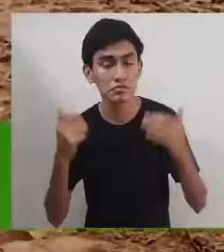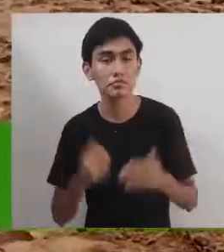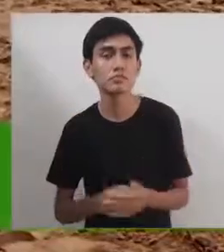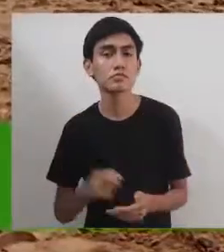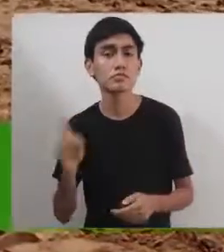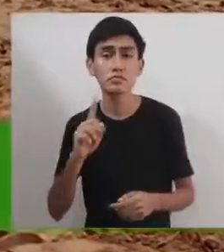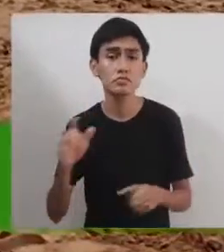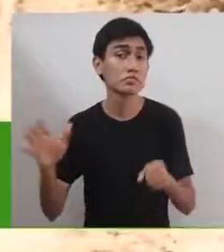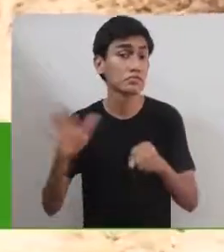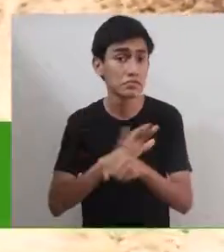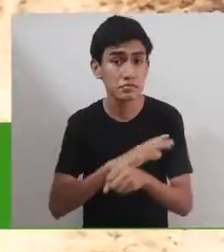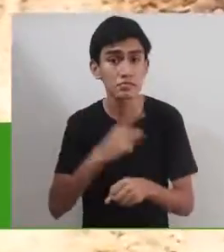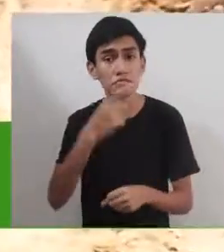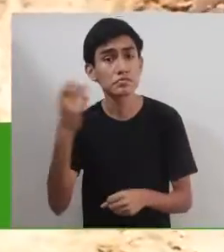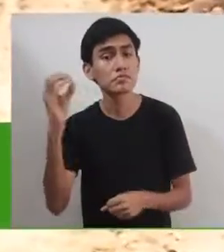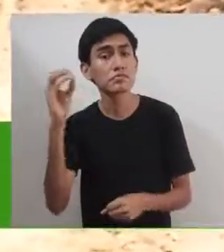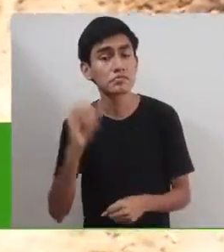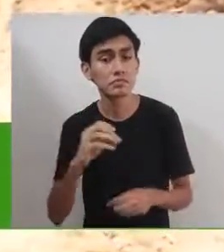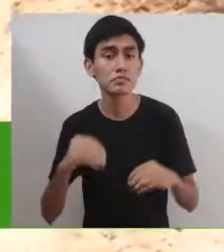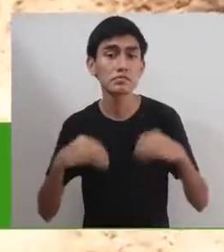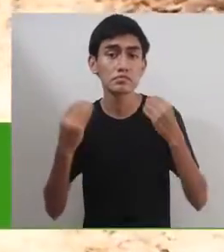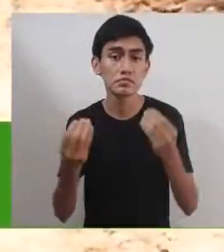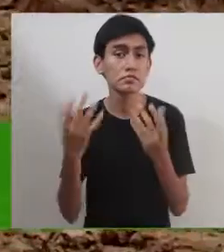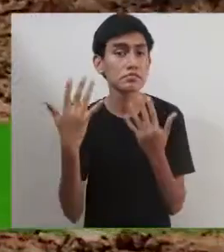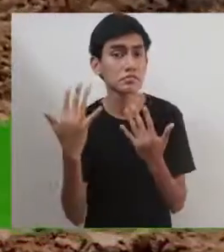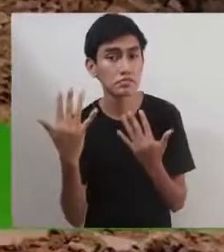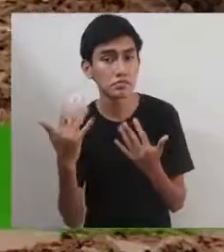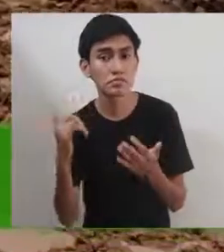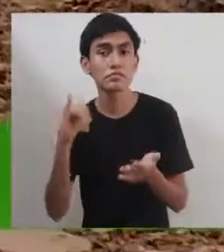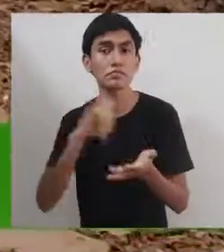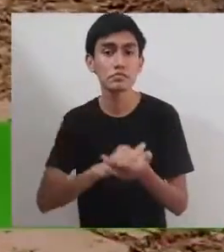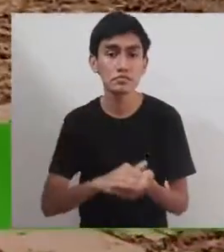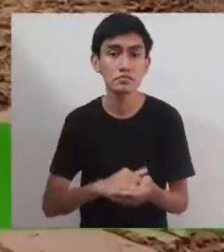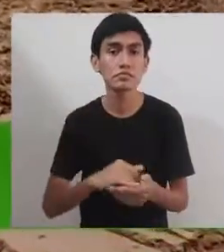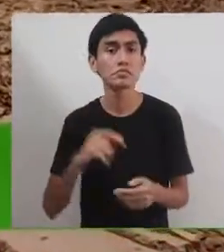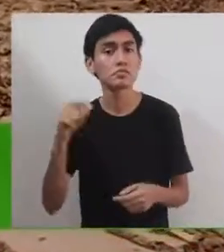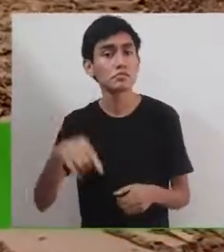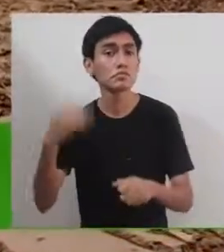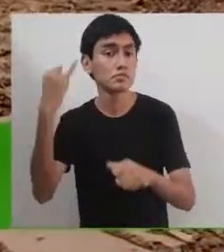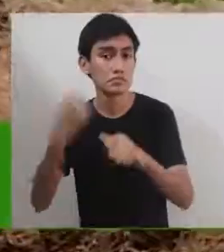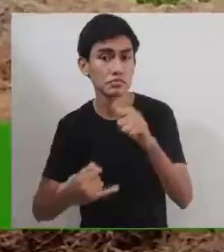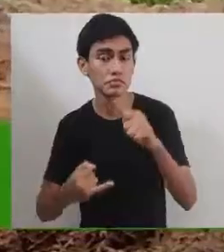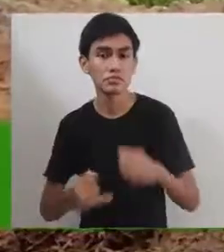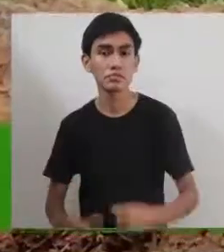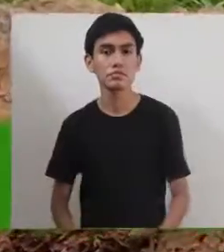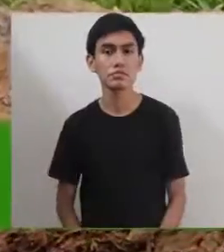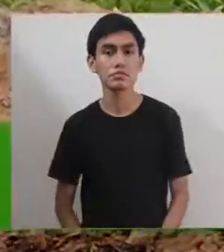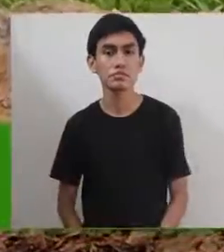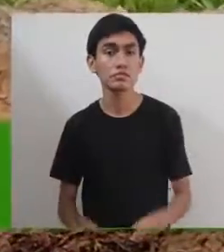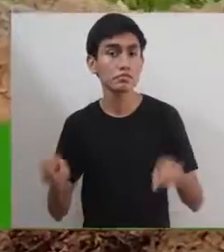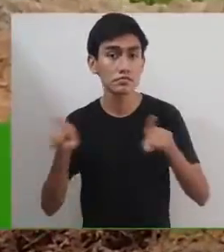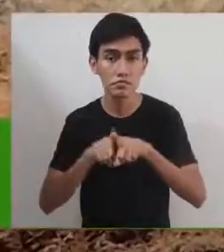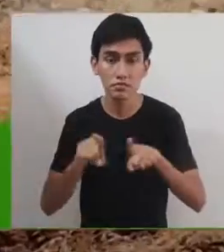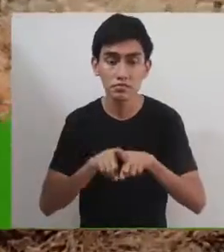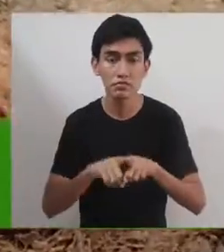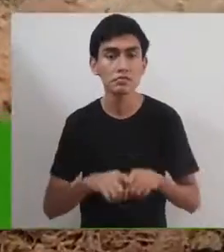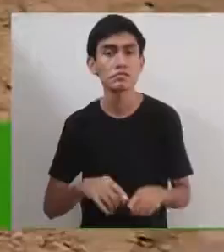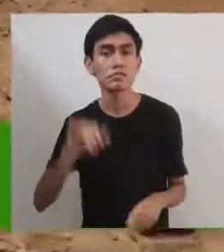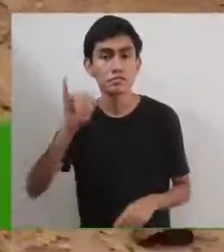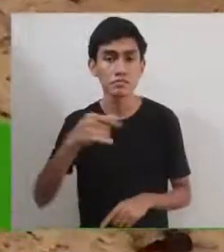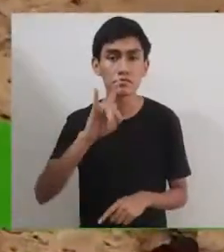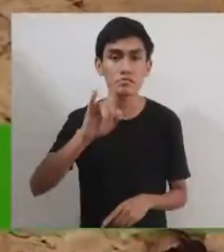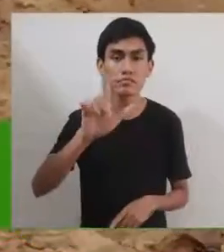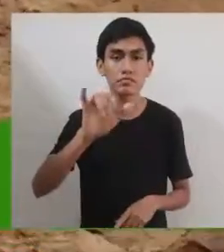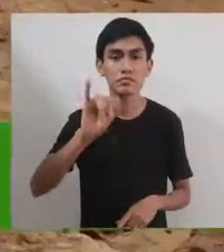digamos completamente, a 100%, porque esperamos pues, el terminado. Por otro lado,